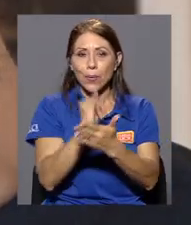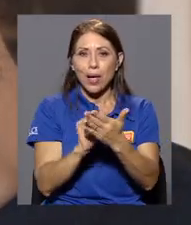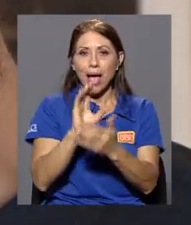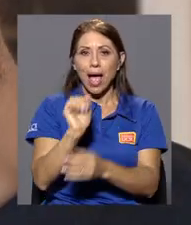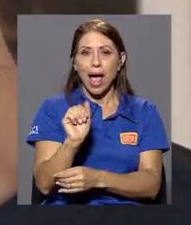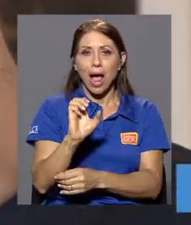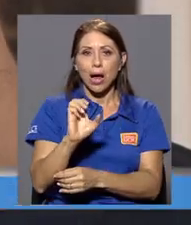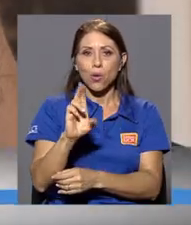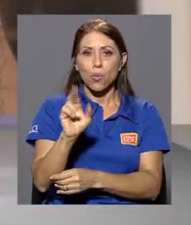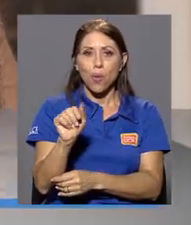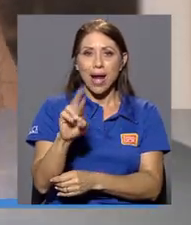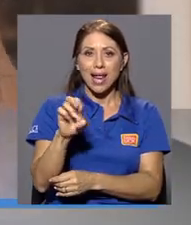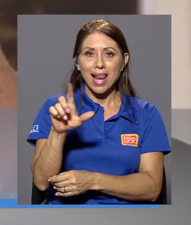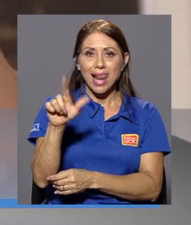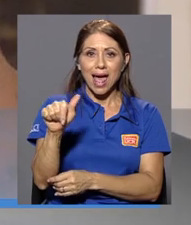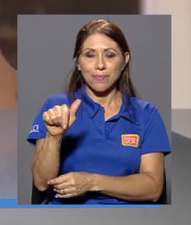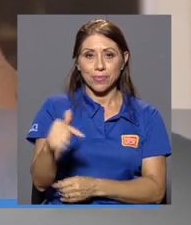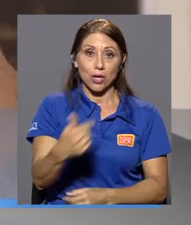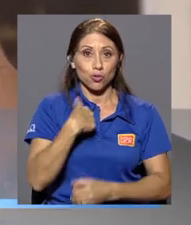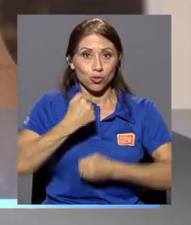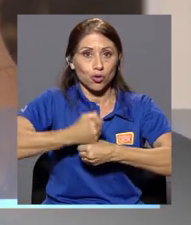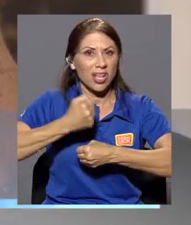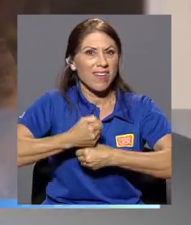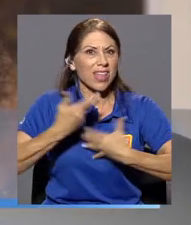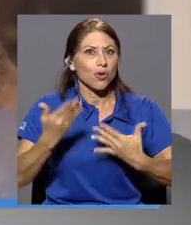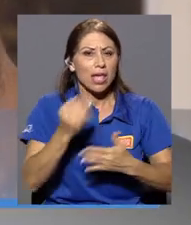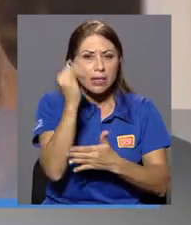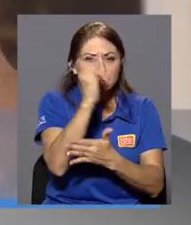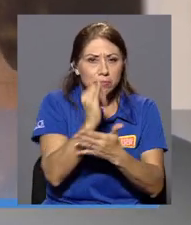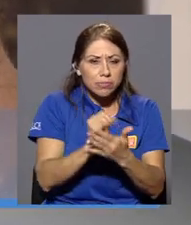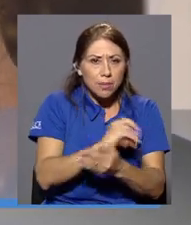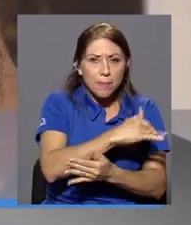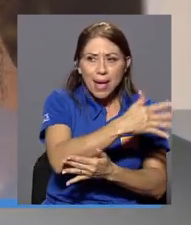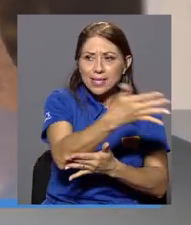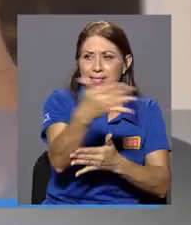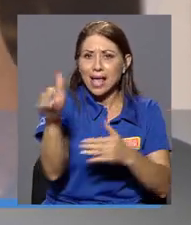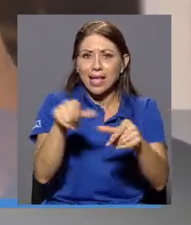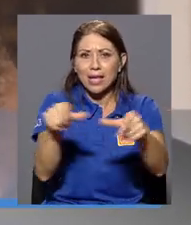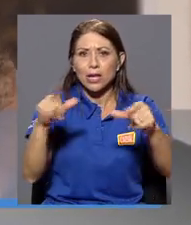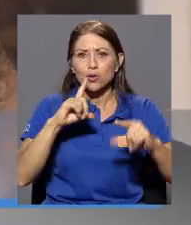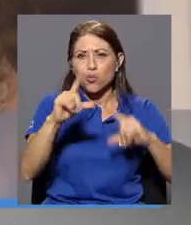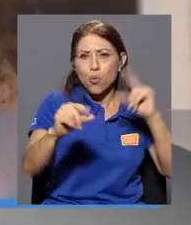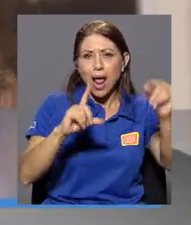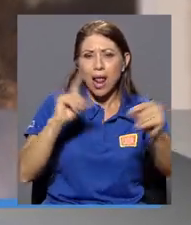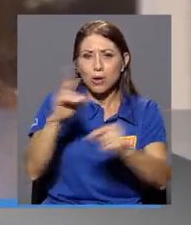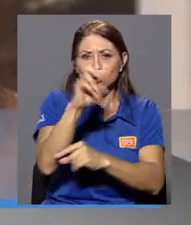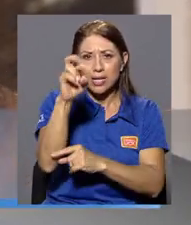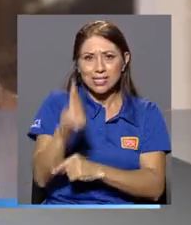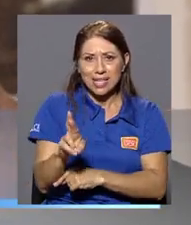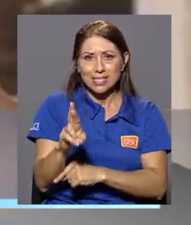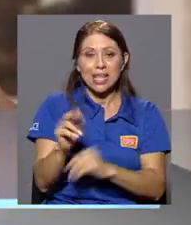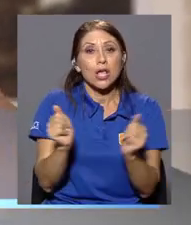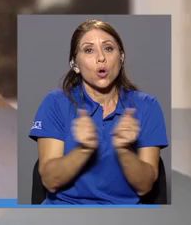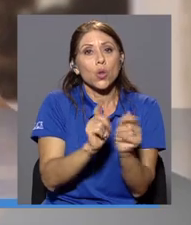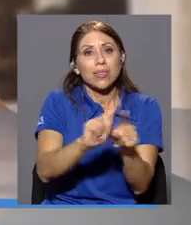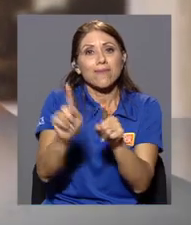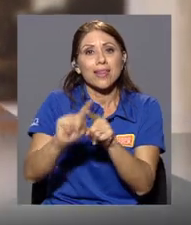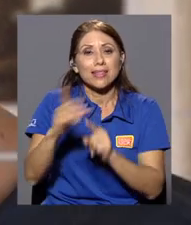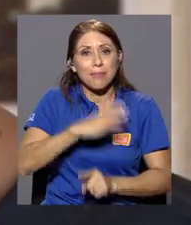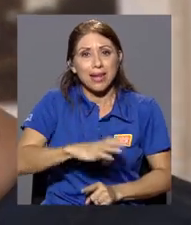soy trabajando es un poco de paisaje el paisaje rural costarricense jugando con ciertas variables estoy trabajando con